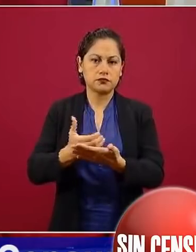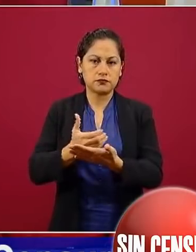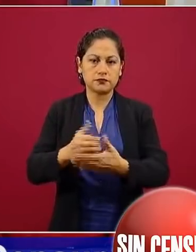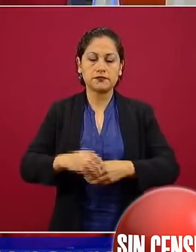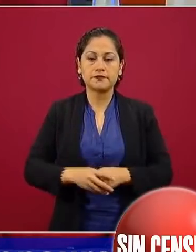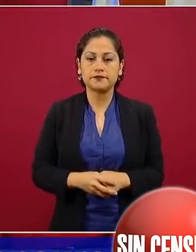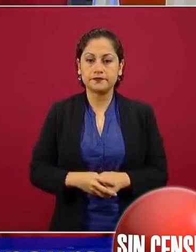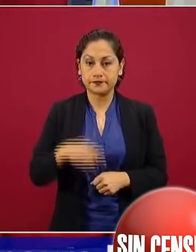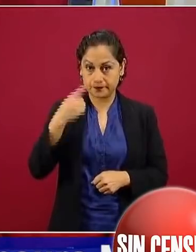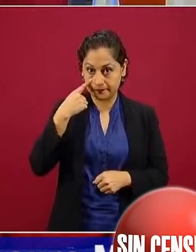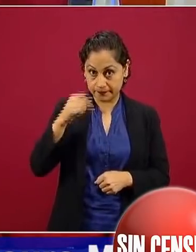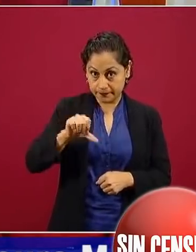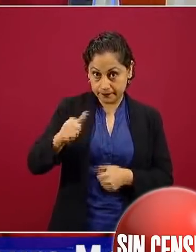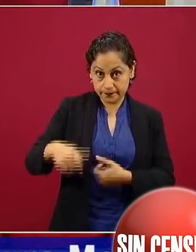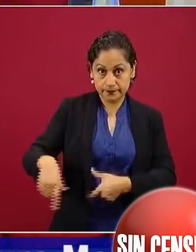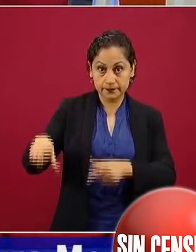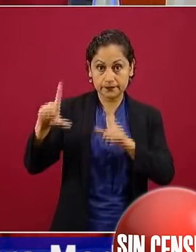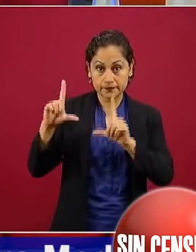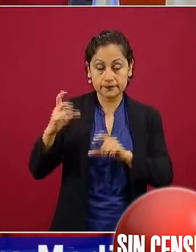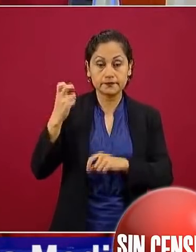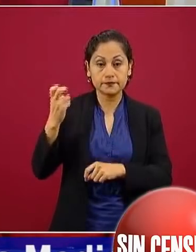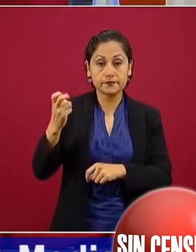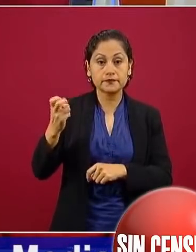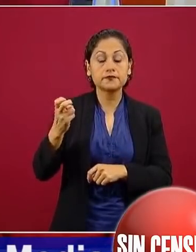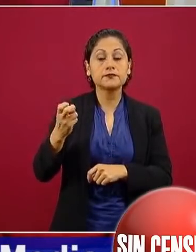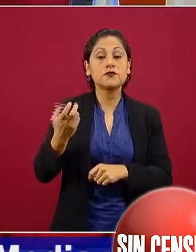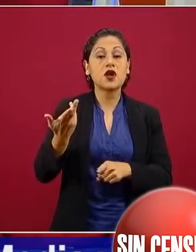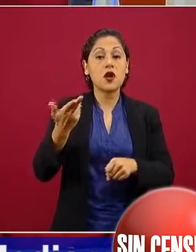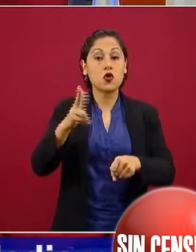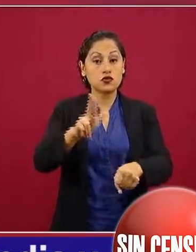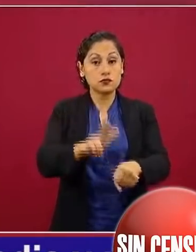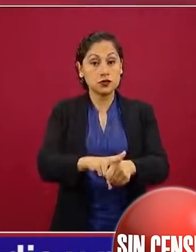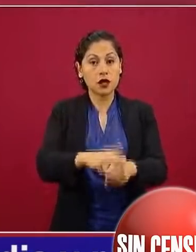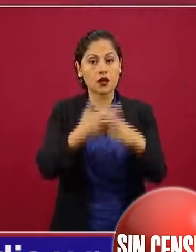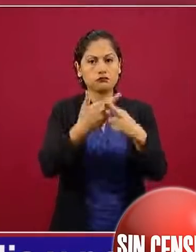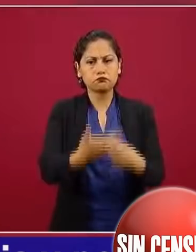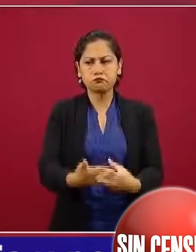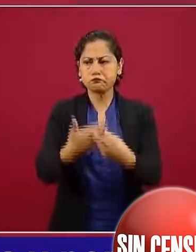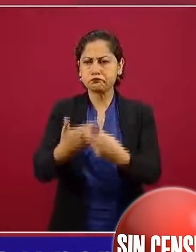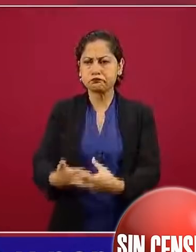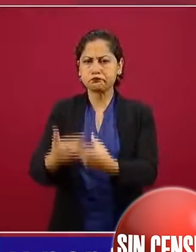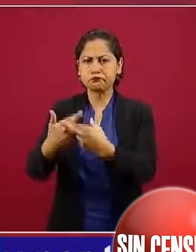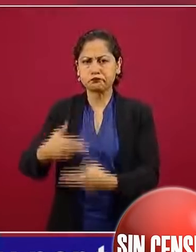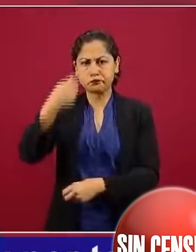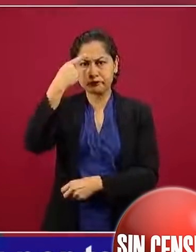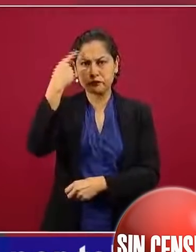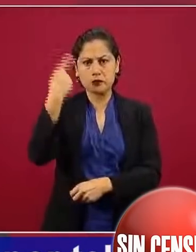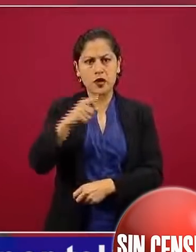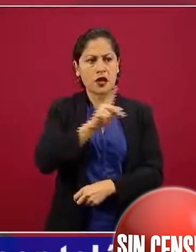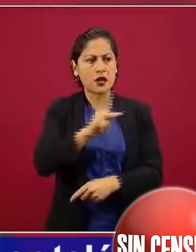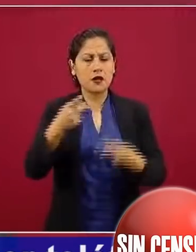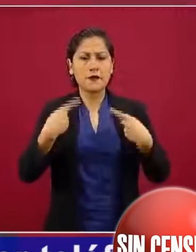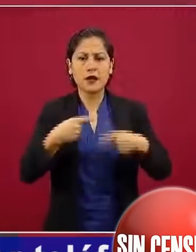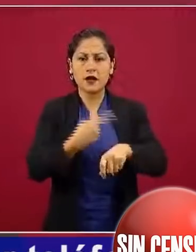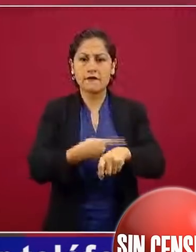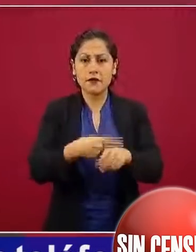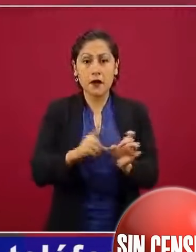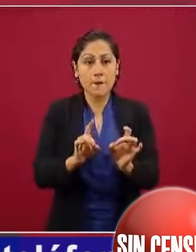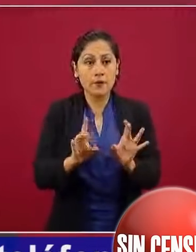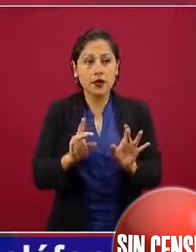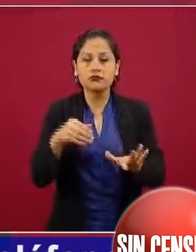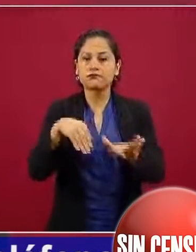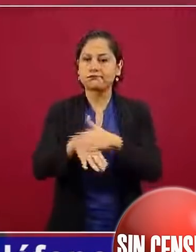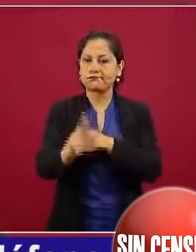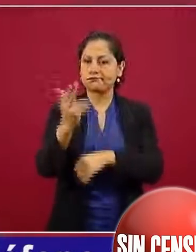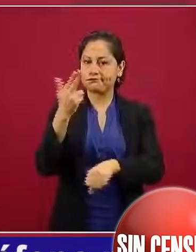hemos logrado tener espacios disponibles para que nadie se quede fuera, nadie se quede atrás. Lo que vemos en este